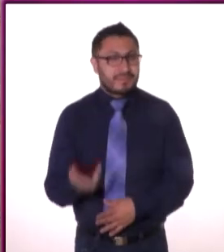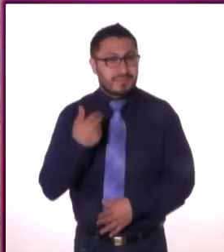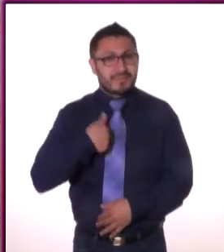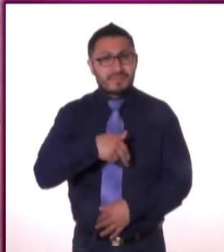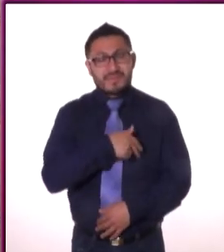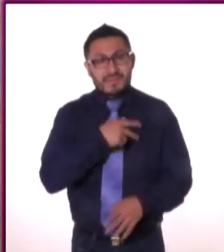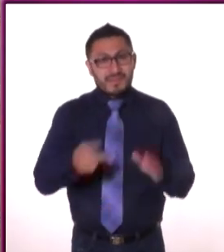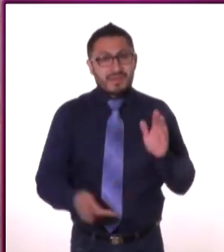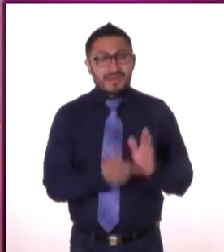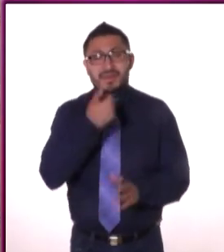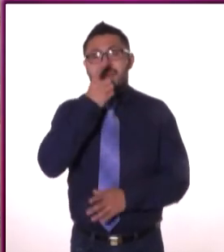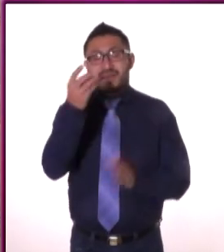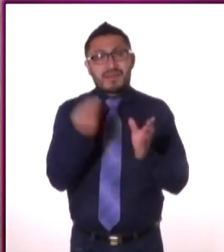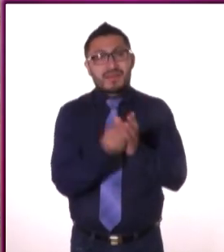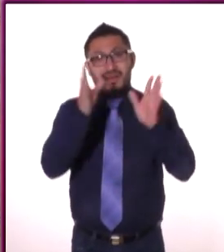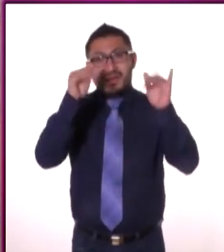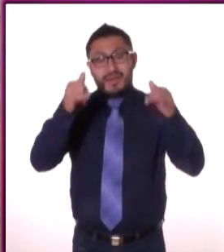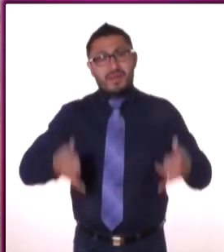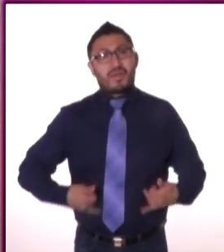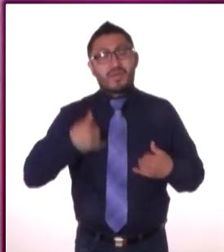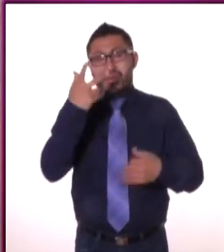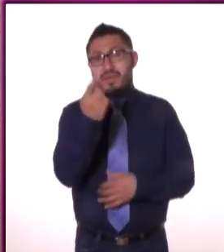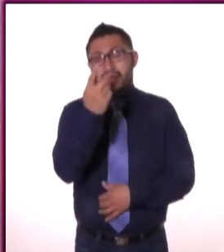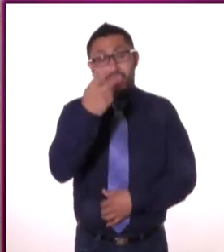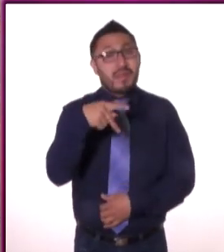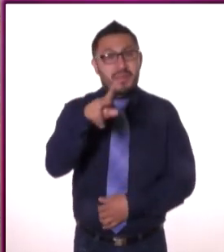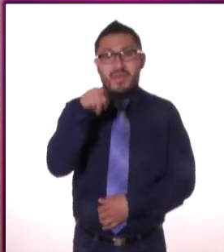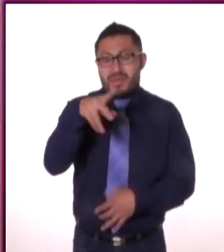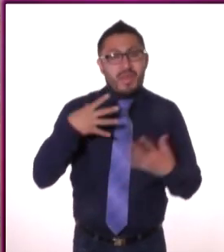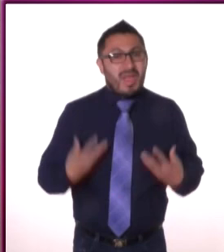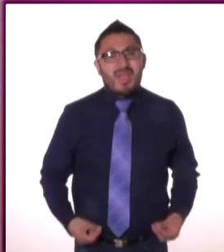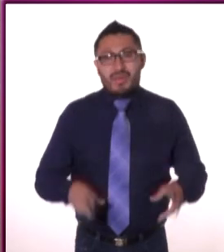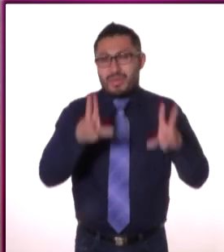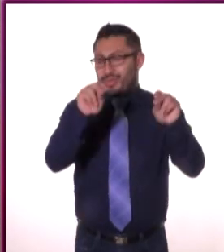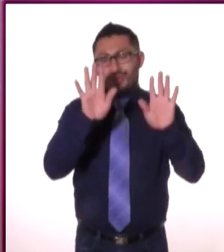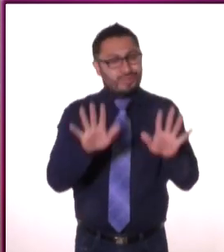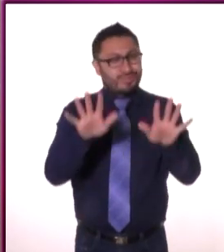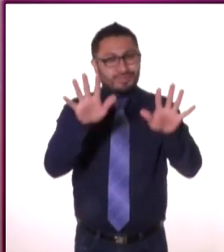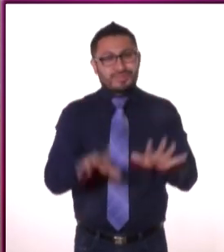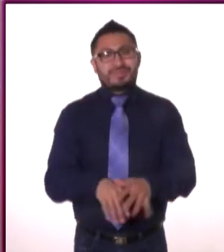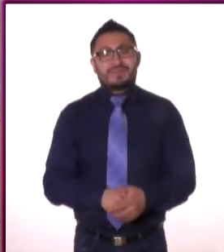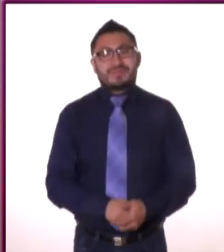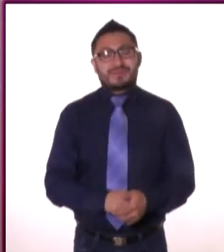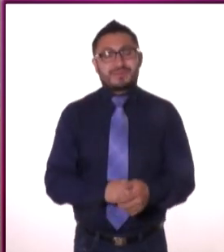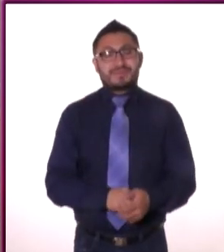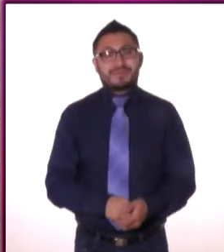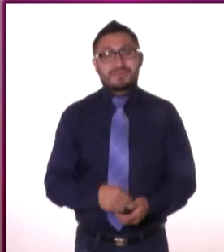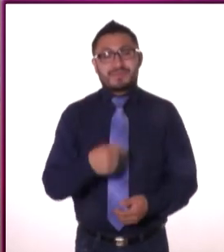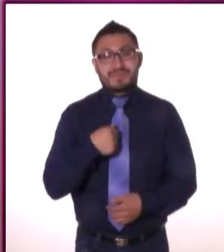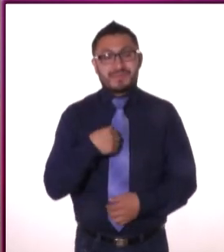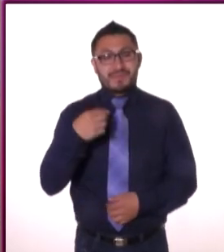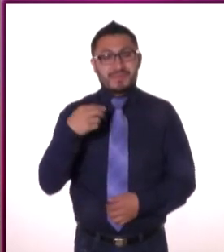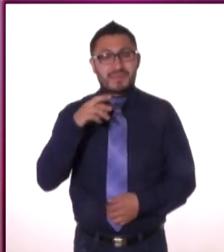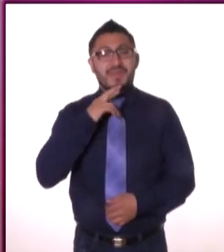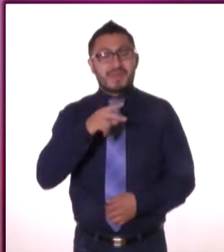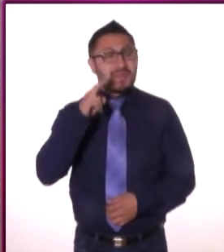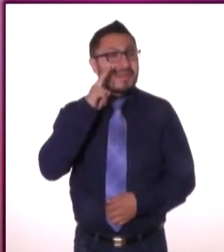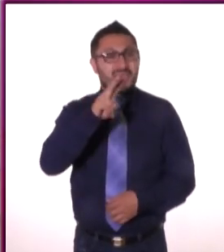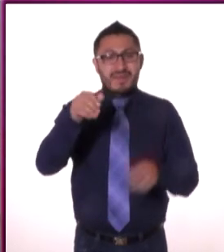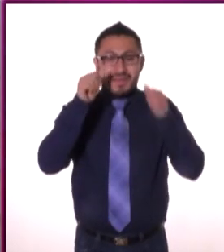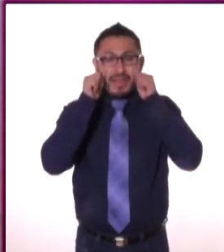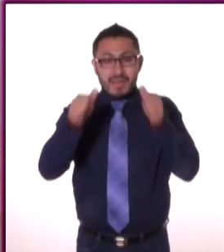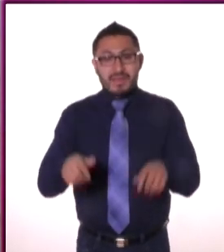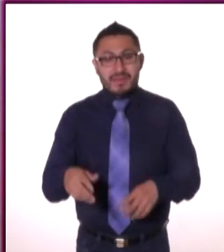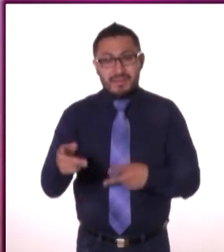Claro, Ernesto, es que nos toca despedir el programa de Jóvenes en TV, pero no te espantes. tranquilo. No me espanto. Más bien me